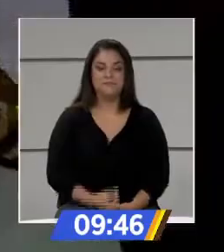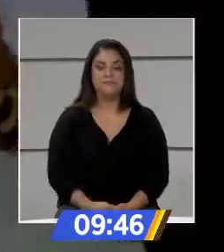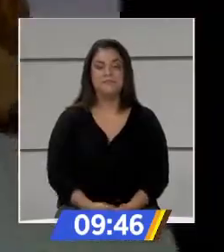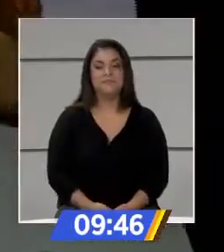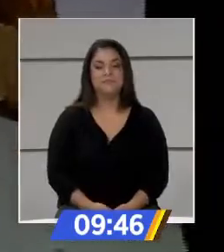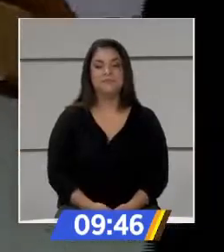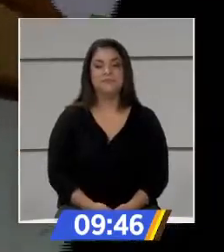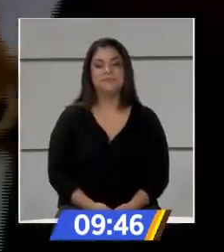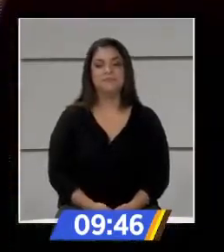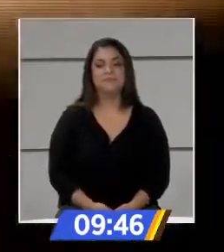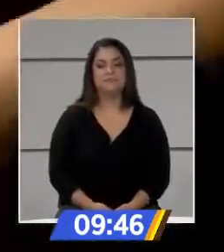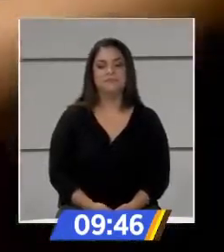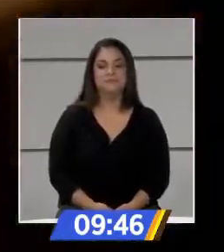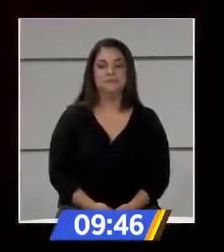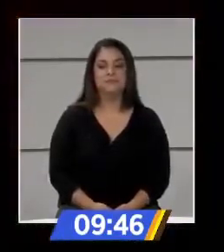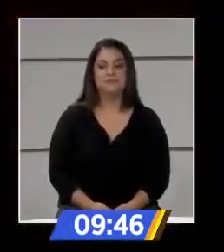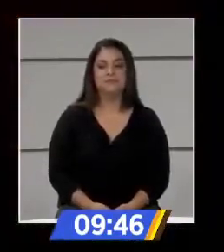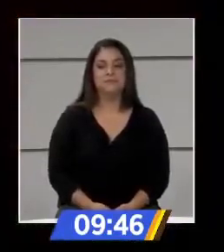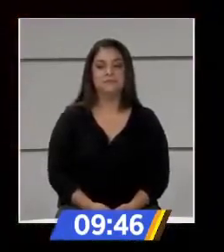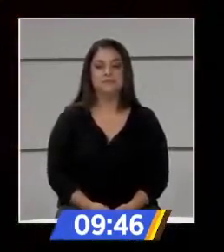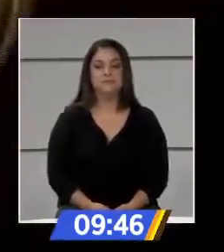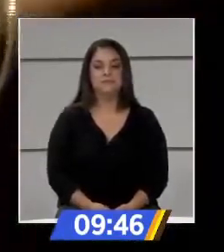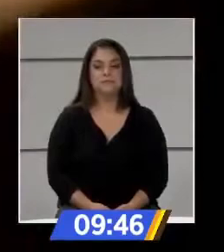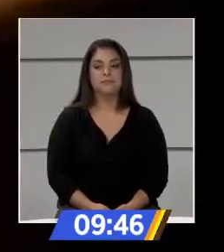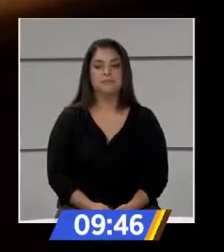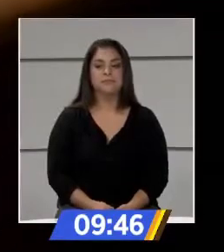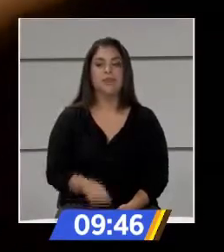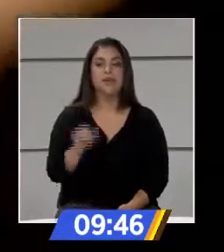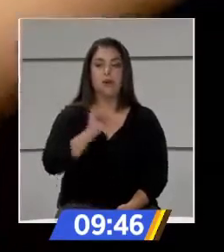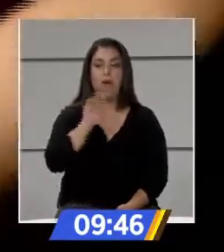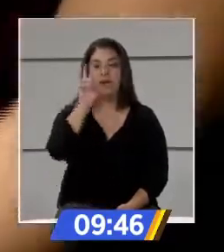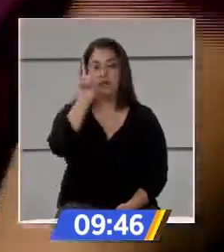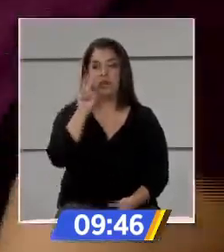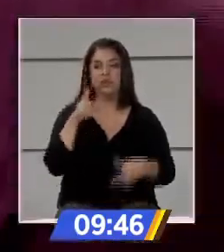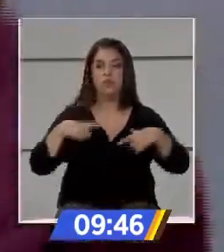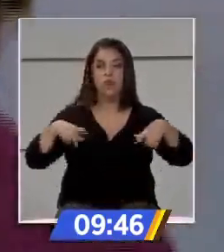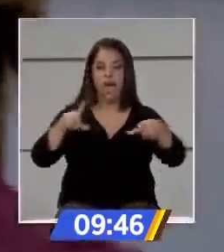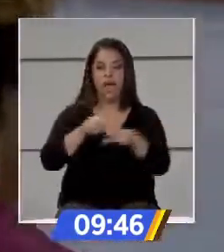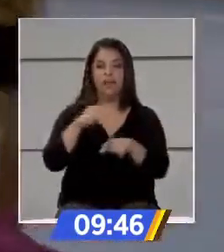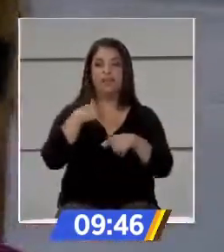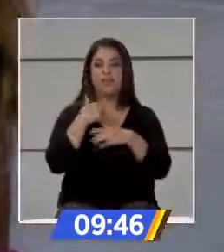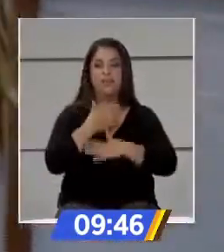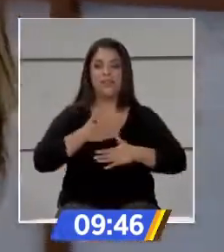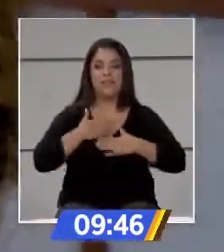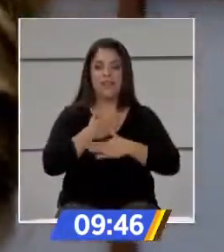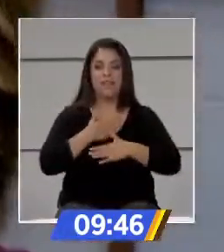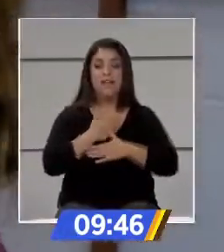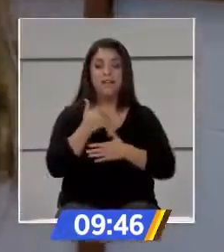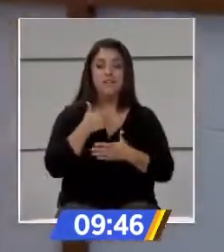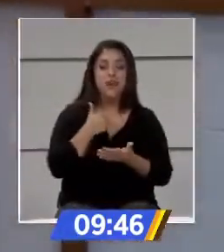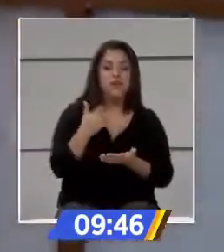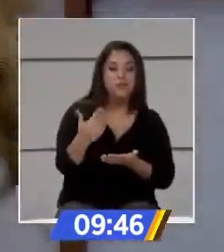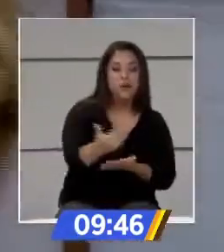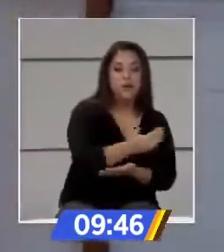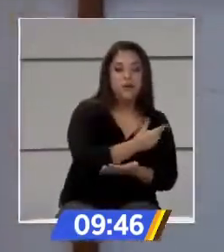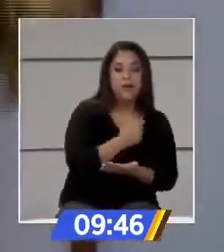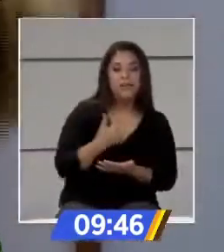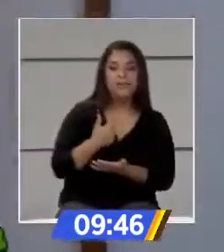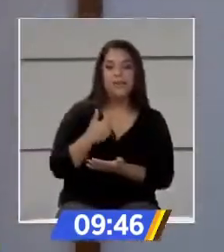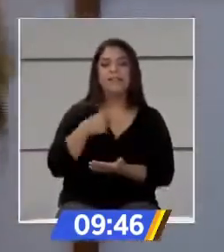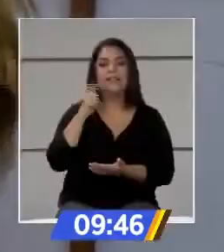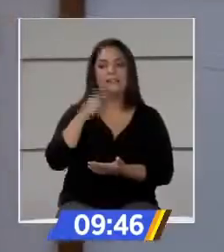Aquí. Entonces, Exacto. igual de los dos lados uno se divierte, porque digamos, ahora que yo estaba recogiendo los boquitos de papel, tenía que